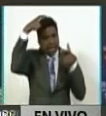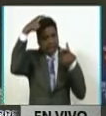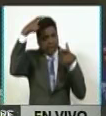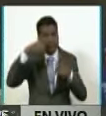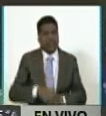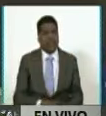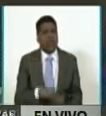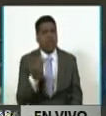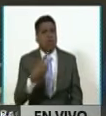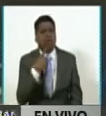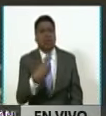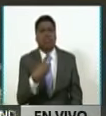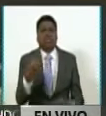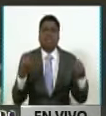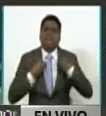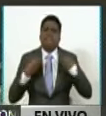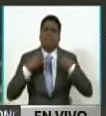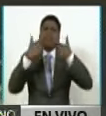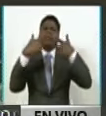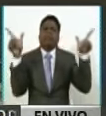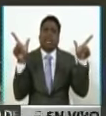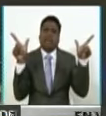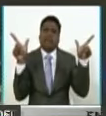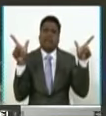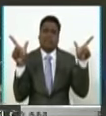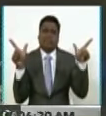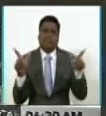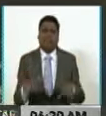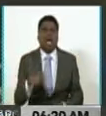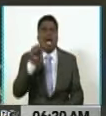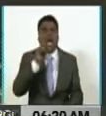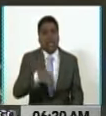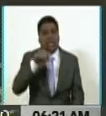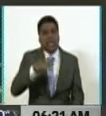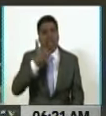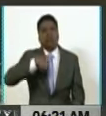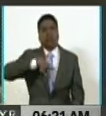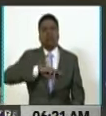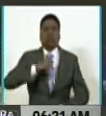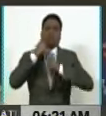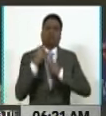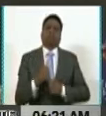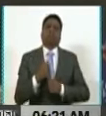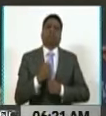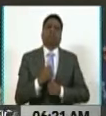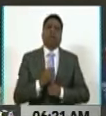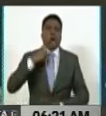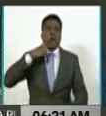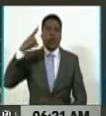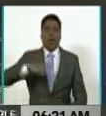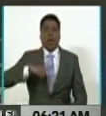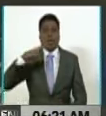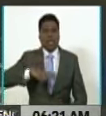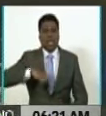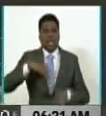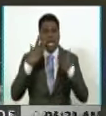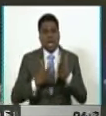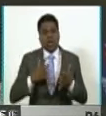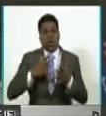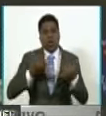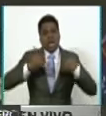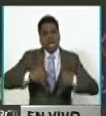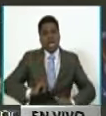cuando dice viva la libertad. Aquí estamos nosotros, los verdaderos hijos de Bolívar, hijas de